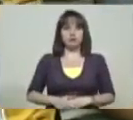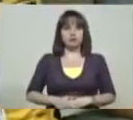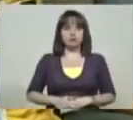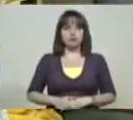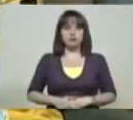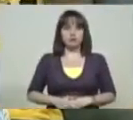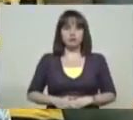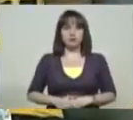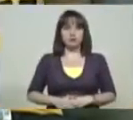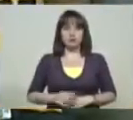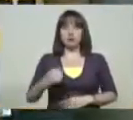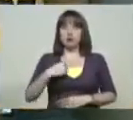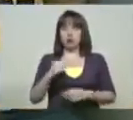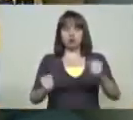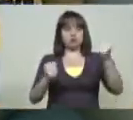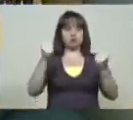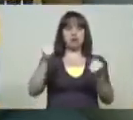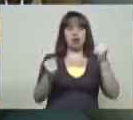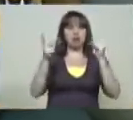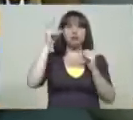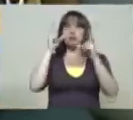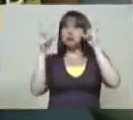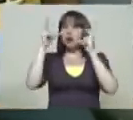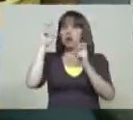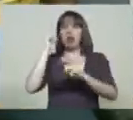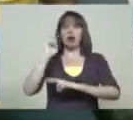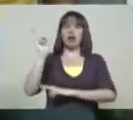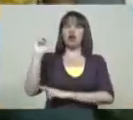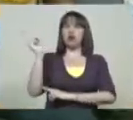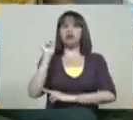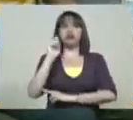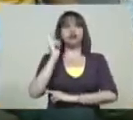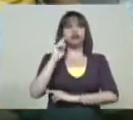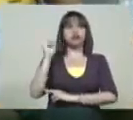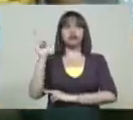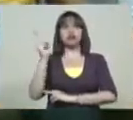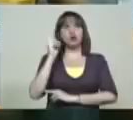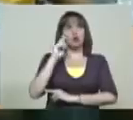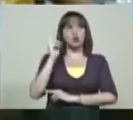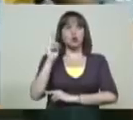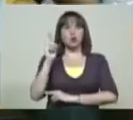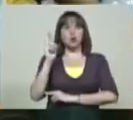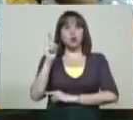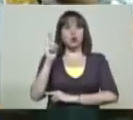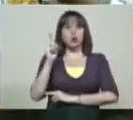Yo venía en el carro, estaba escuchando por radio y